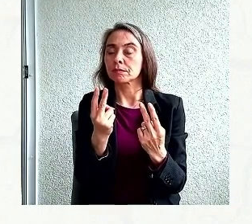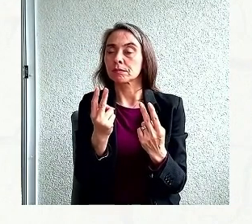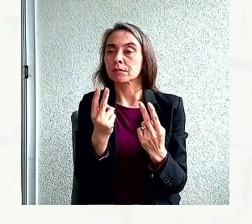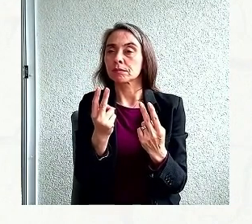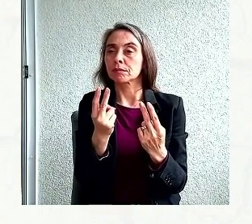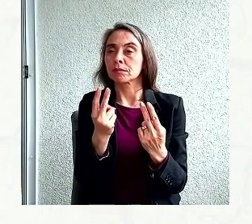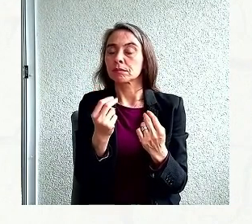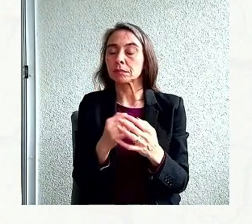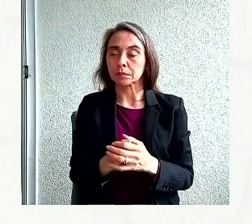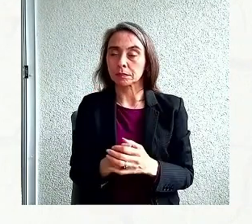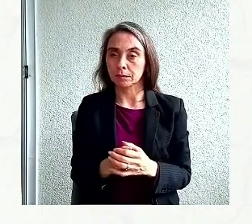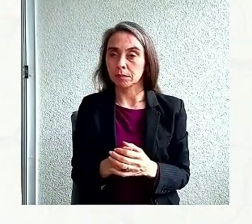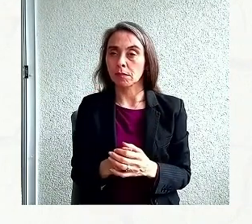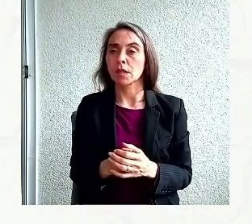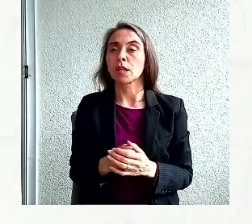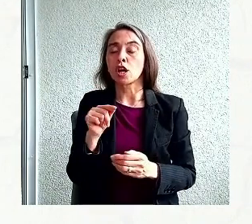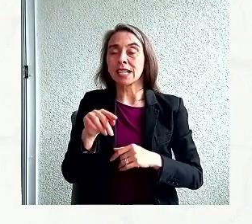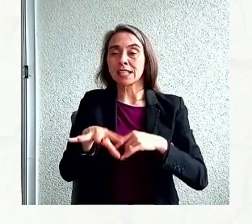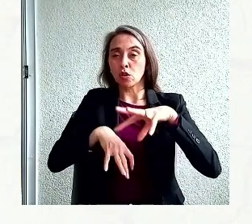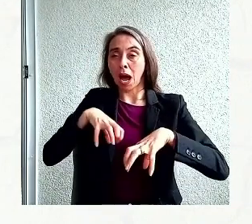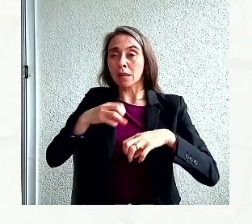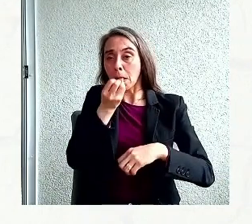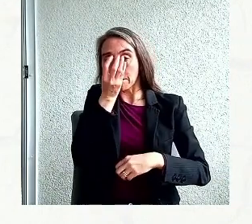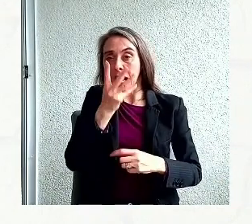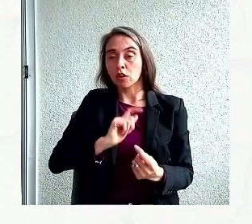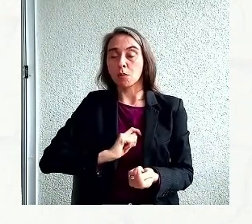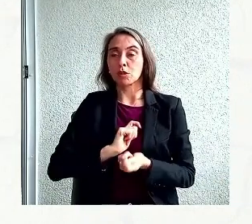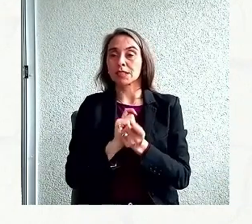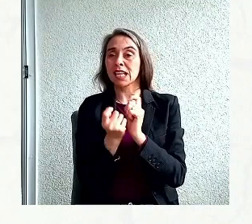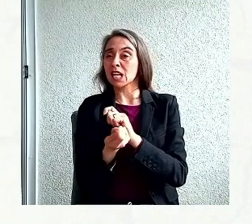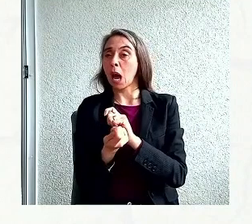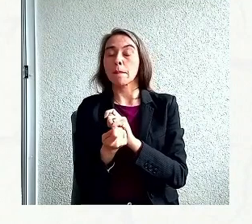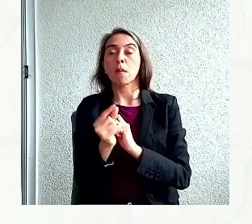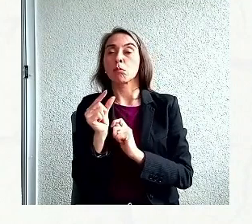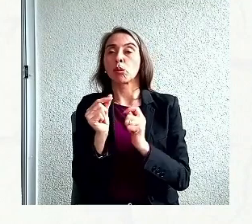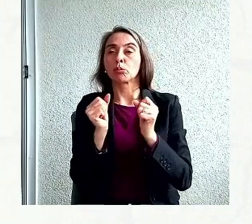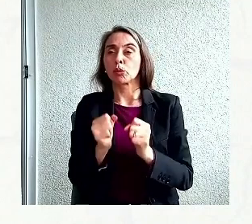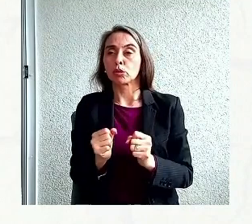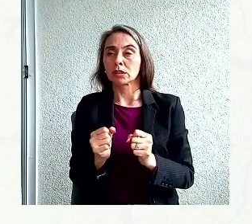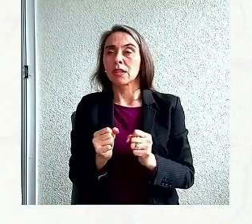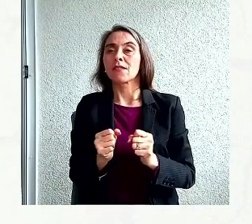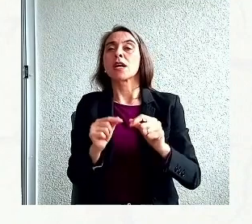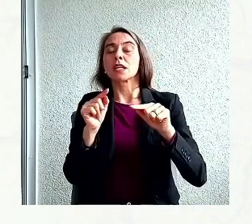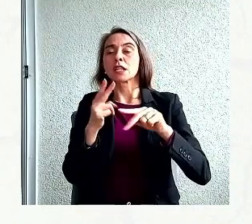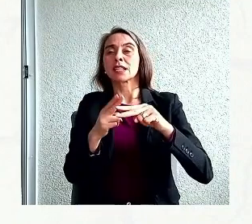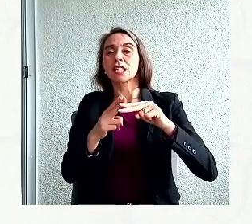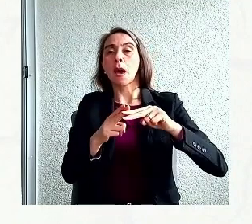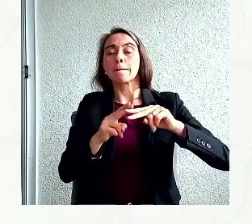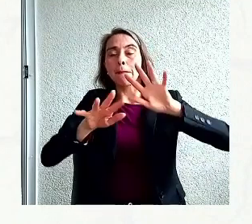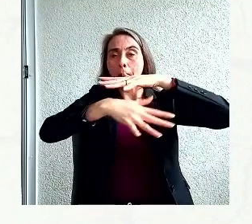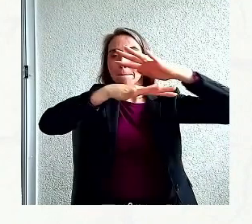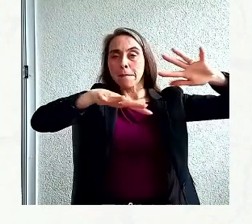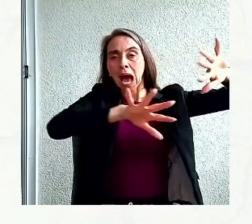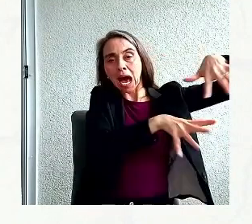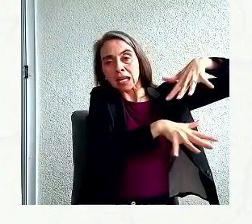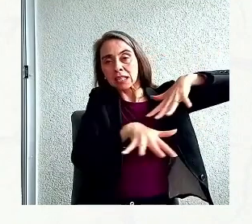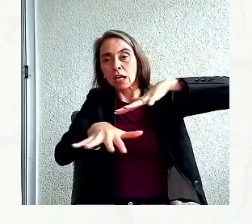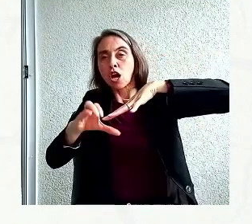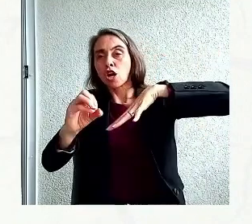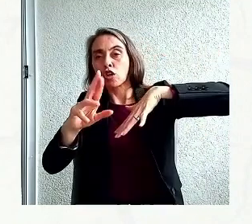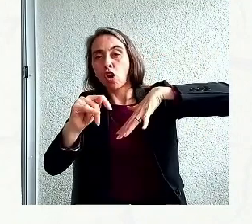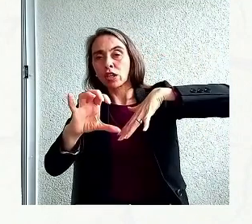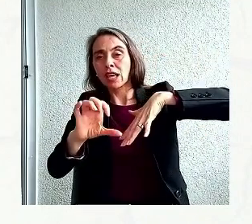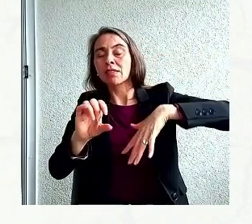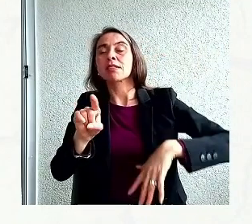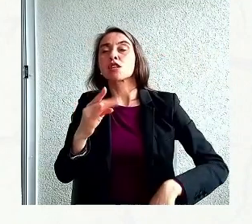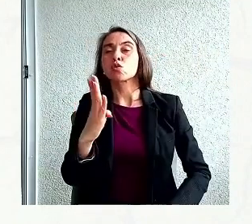la corriente circumpolar antártica siempre ha funcionado como una barrera eficiente, pero ahora las condiciones se están